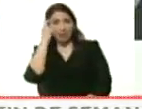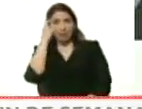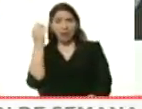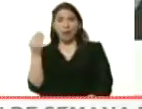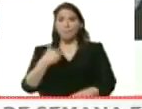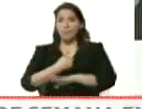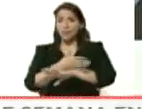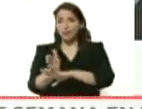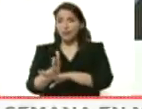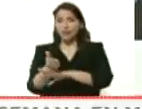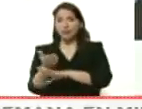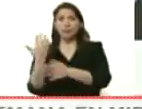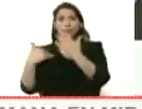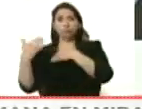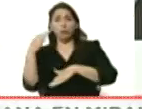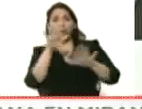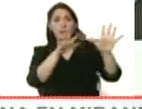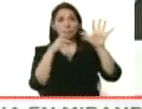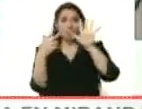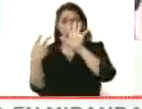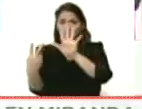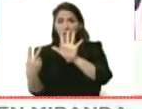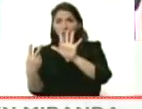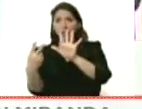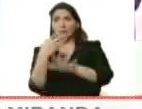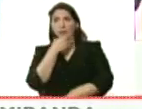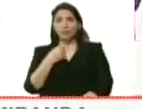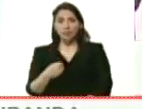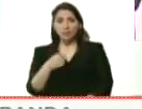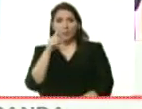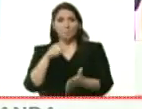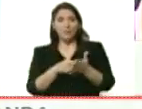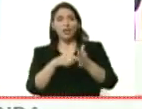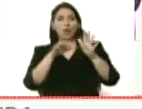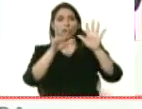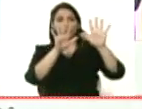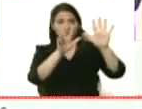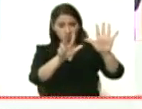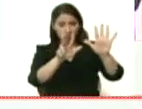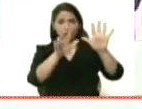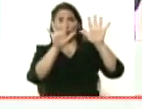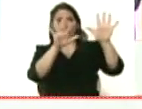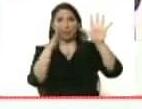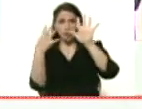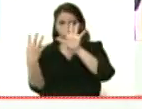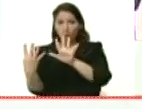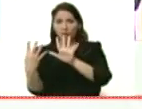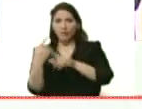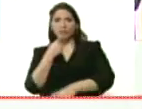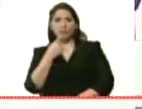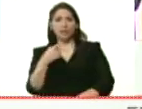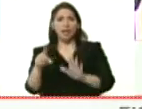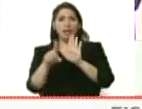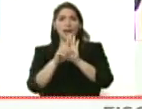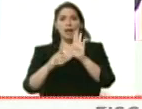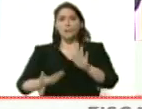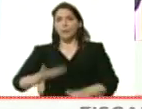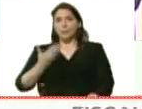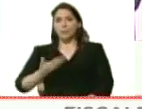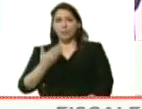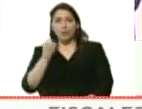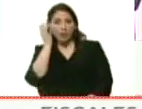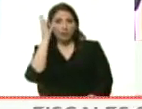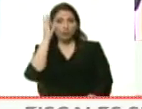17 de diciembre de 1819, se promulgaba la ley fundamental de la creación de la República de